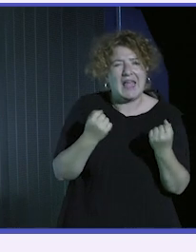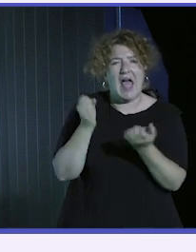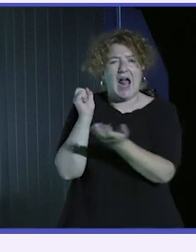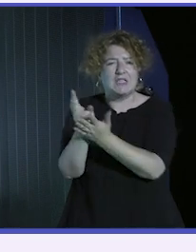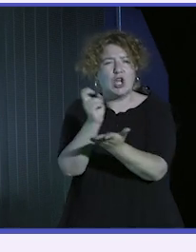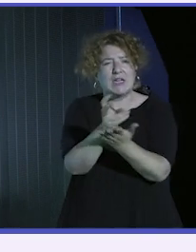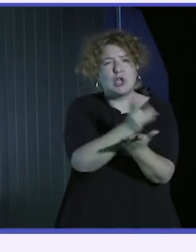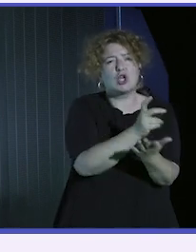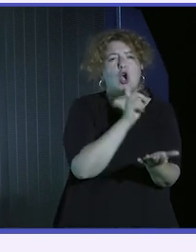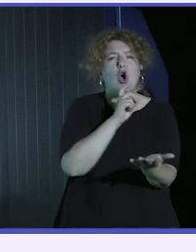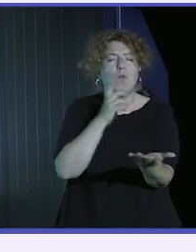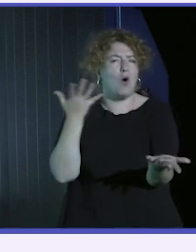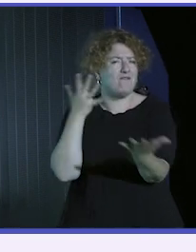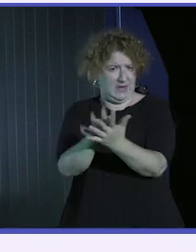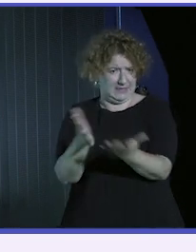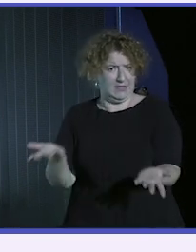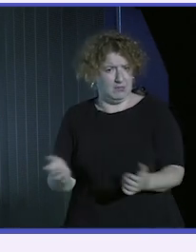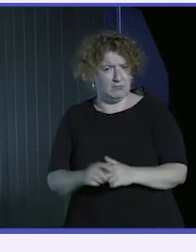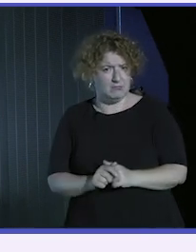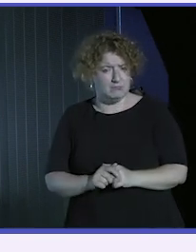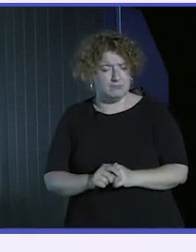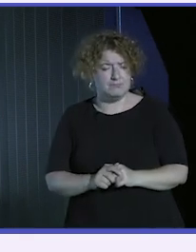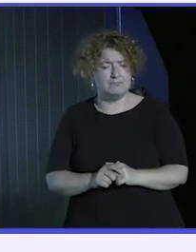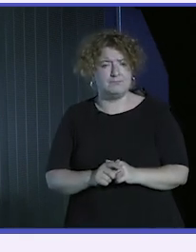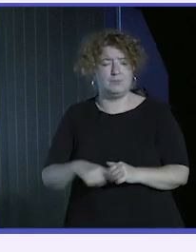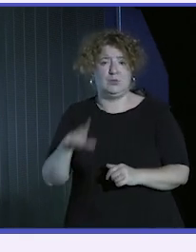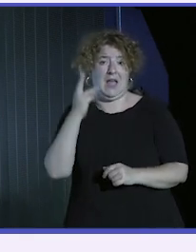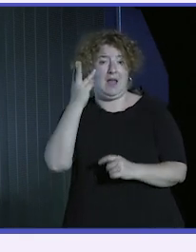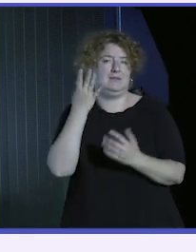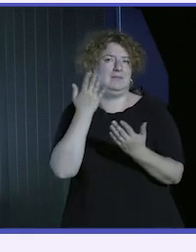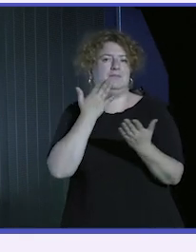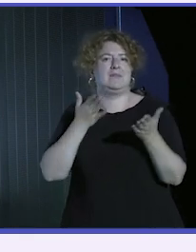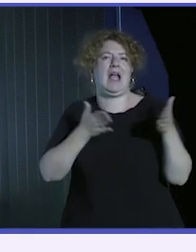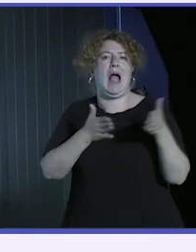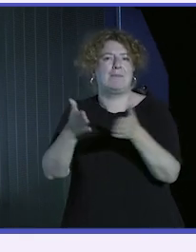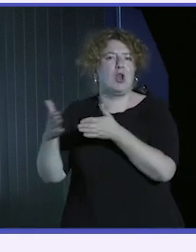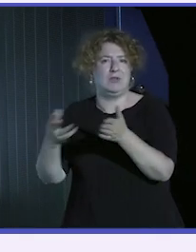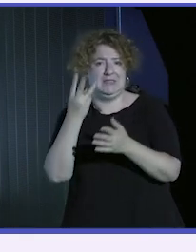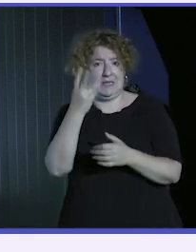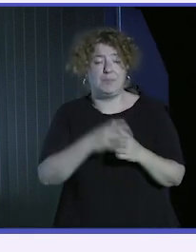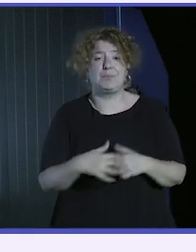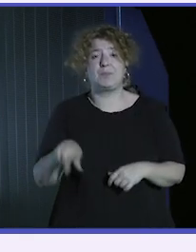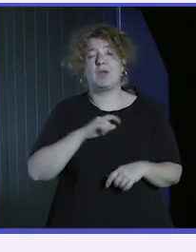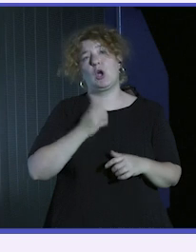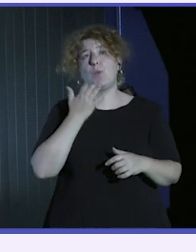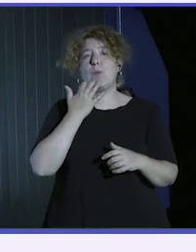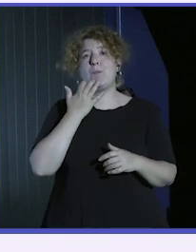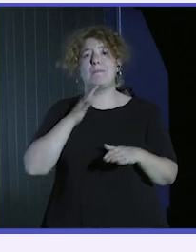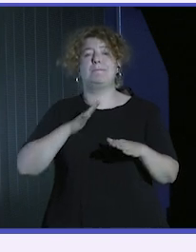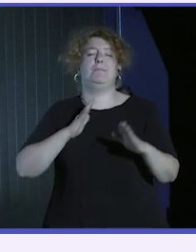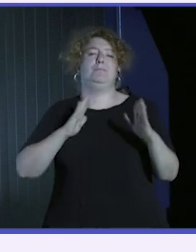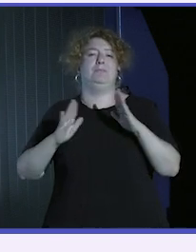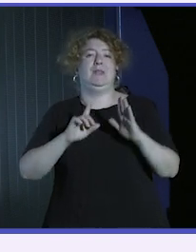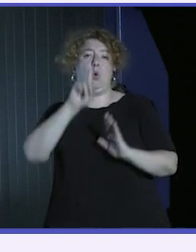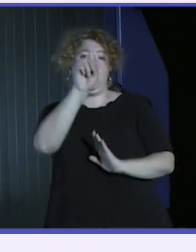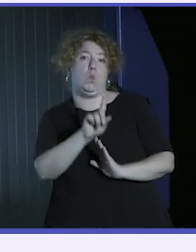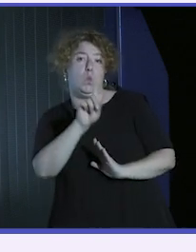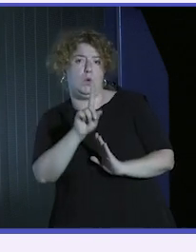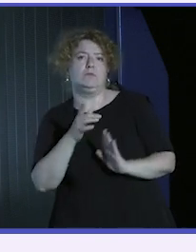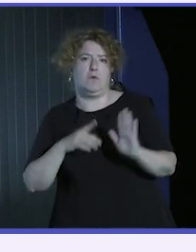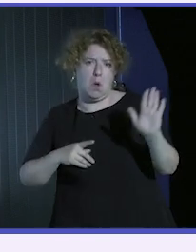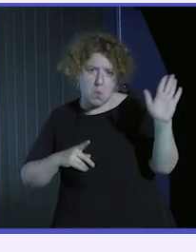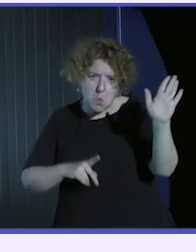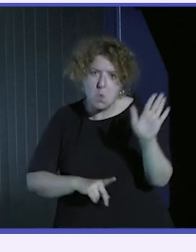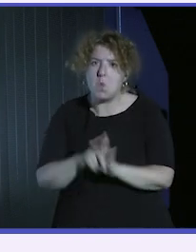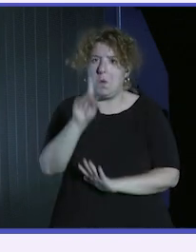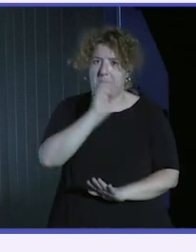supuesto, os planteamos este camino, ¿no? 3 horizontes. Actualmente estamos en el horizonte 1, hemos avanzado mucho en